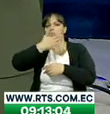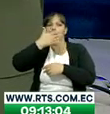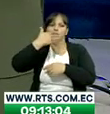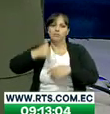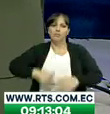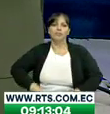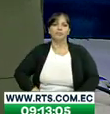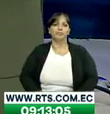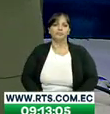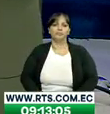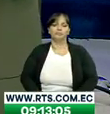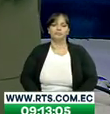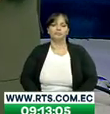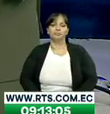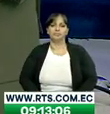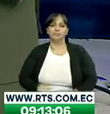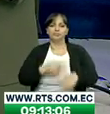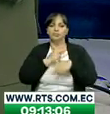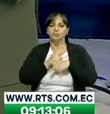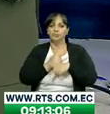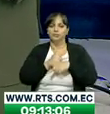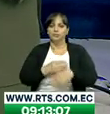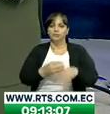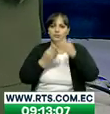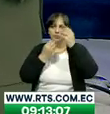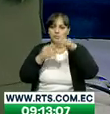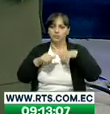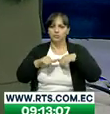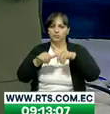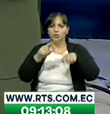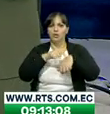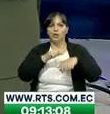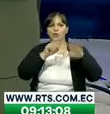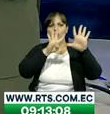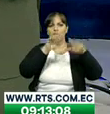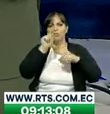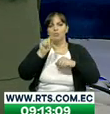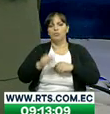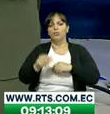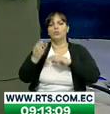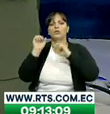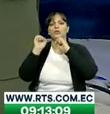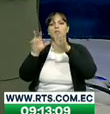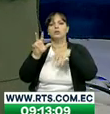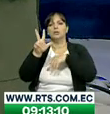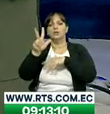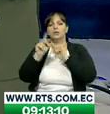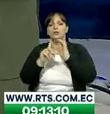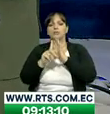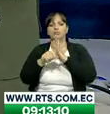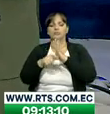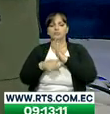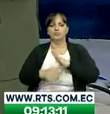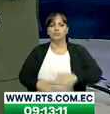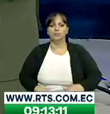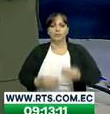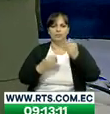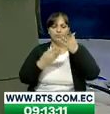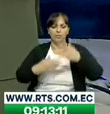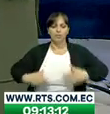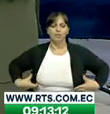así lo amerita vamos a seguir información 9 y 13 de la mañana aproximadamente 2000 solares vacíos serán